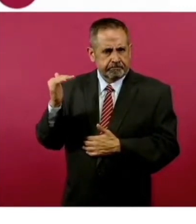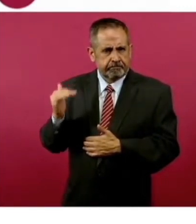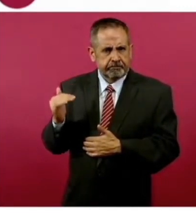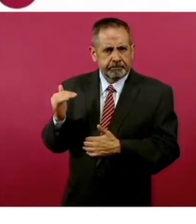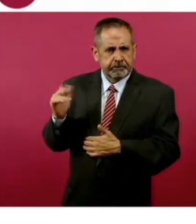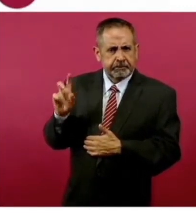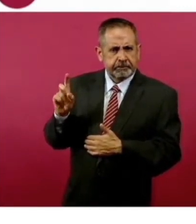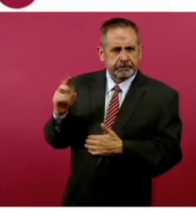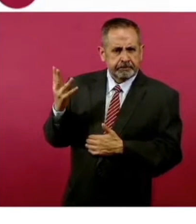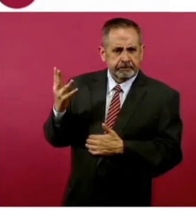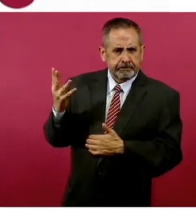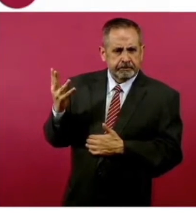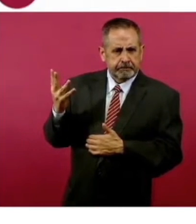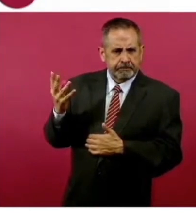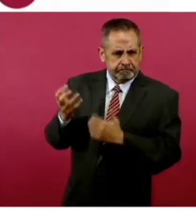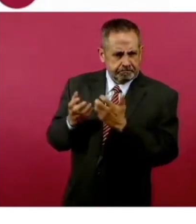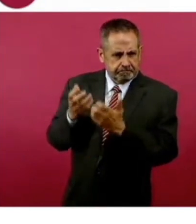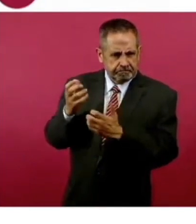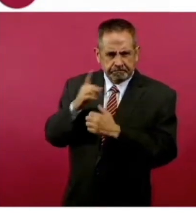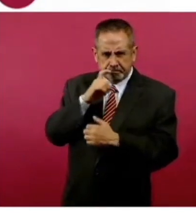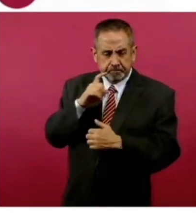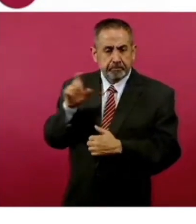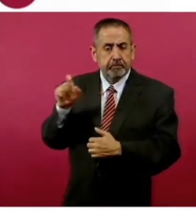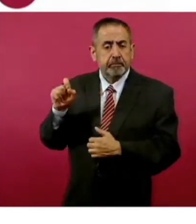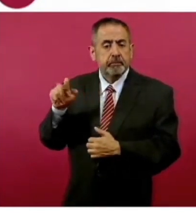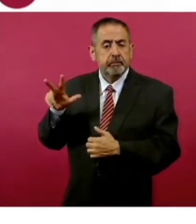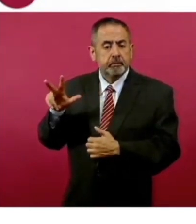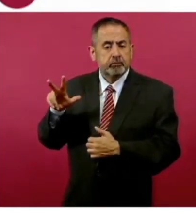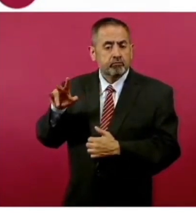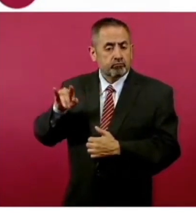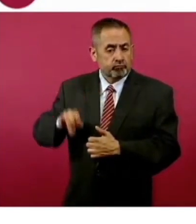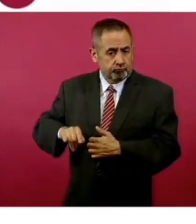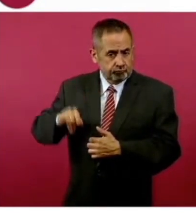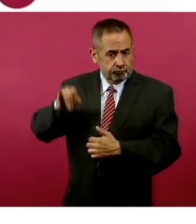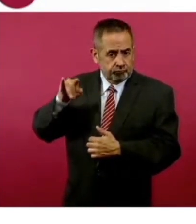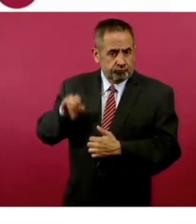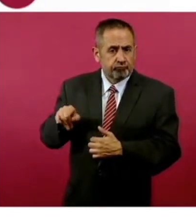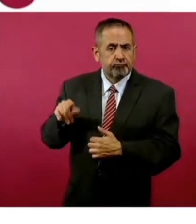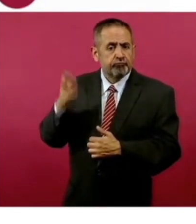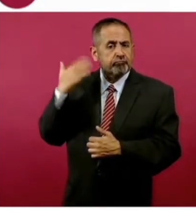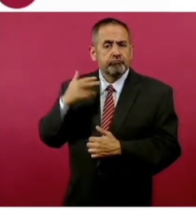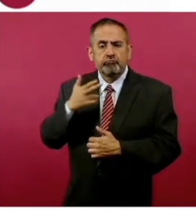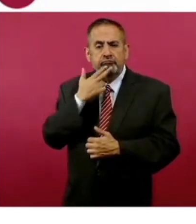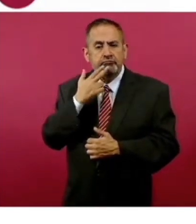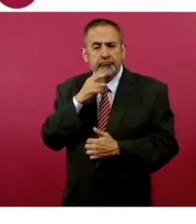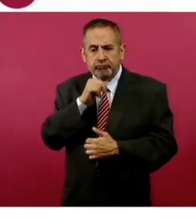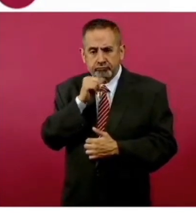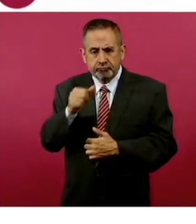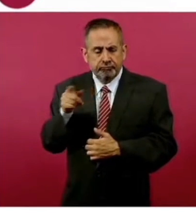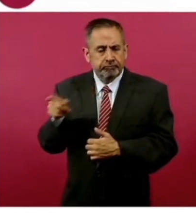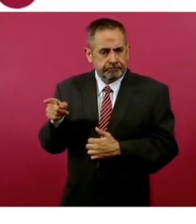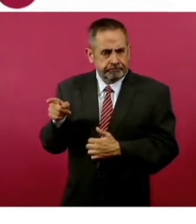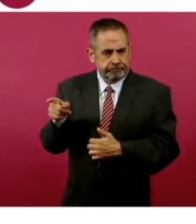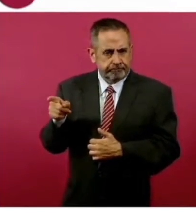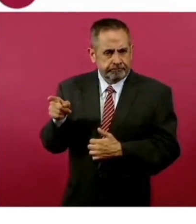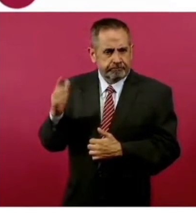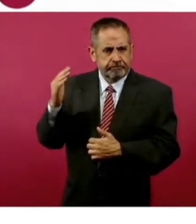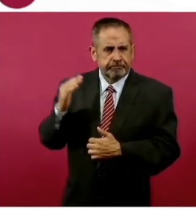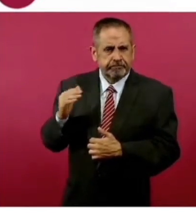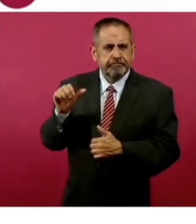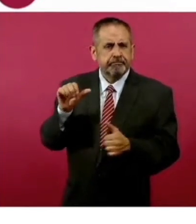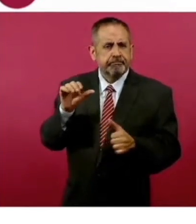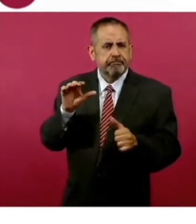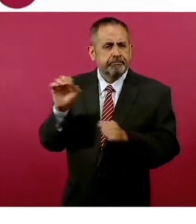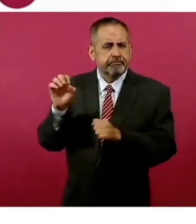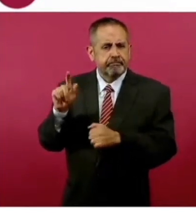34 calentadores de agua 28 elevadores que estaban sin funcionar 670 extintores